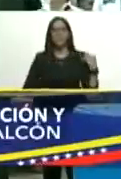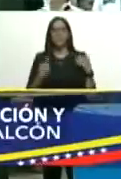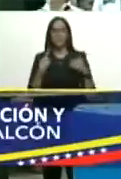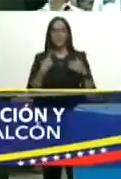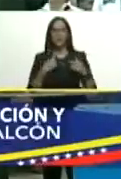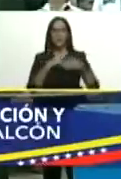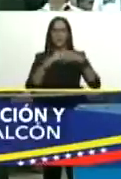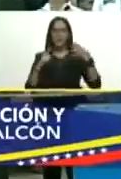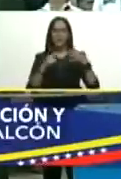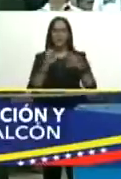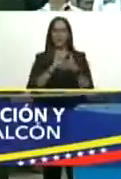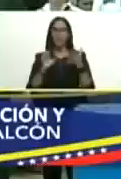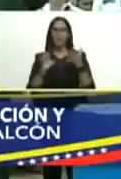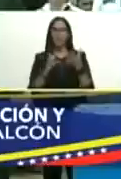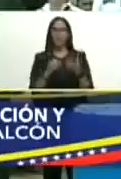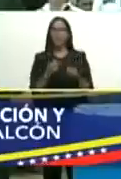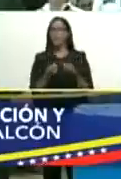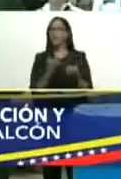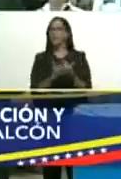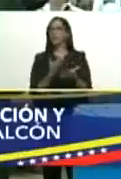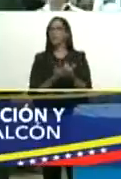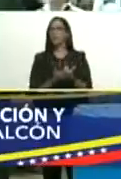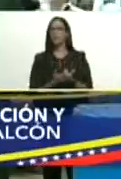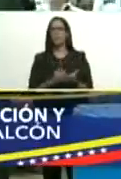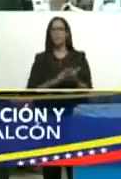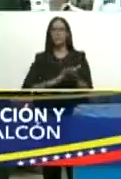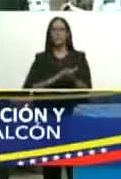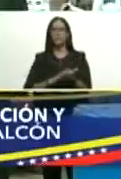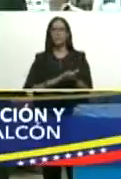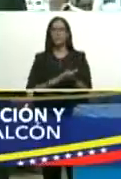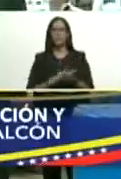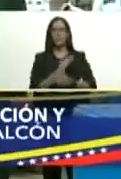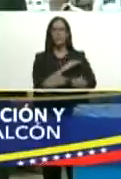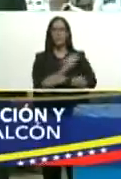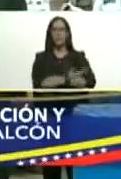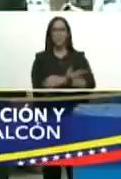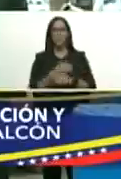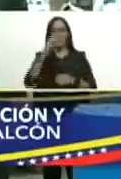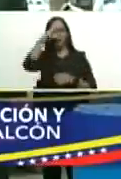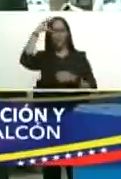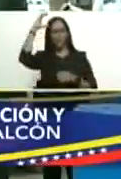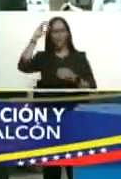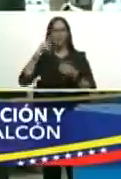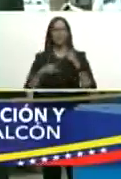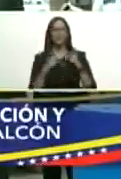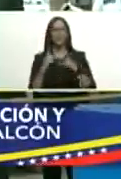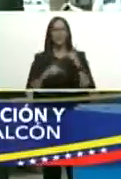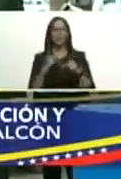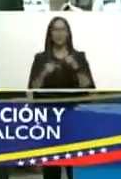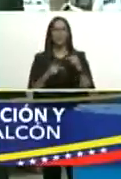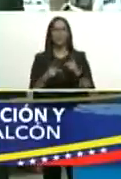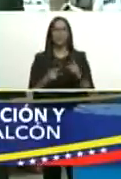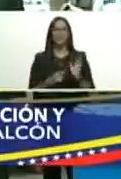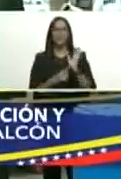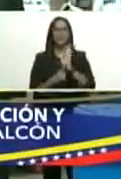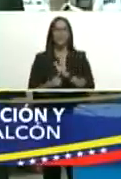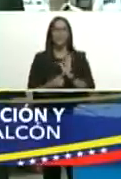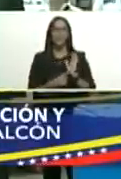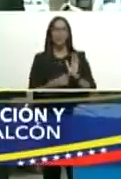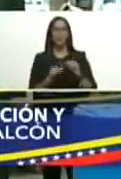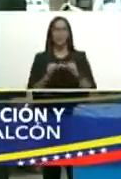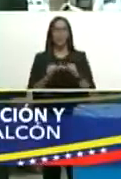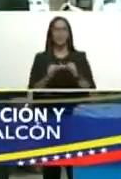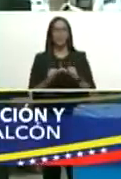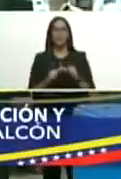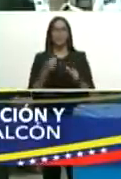económica, la expansión productiva, recuperar y fortalecer la capacidad de producción. Bueno, este es el ejemplo a seguir de cómo